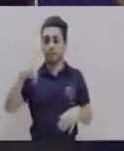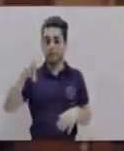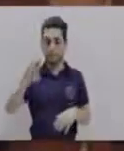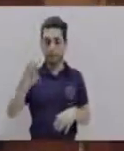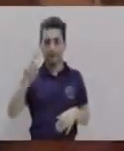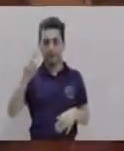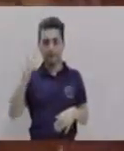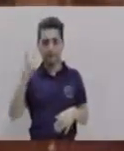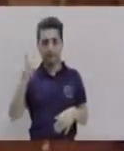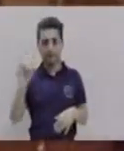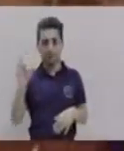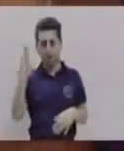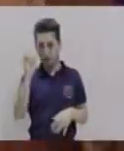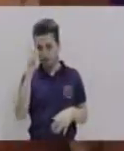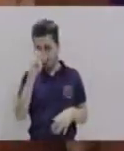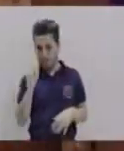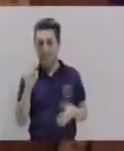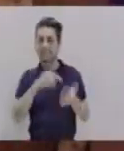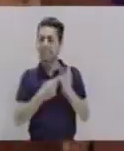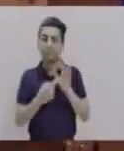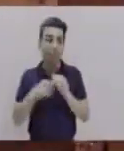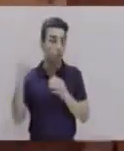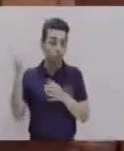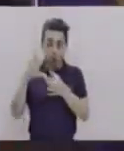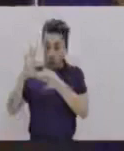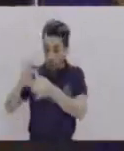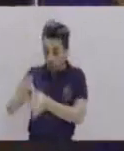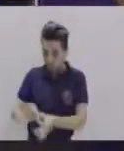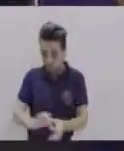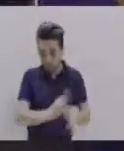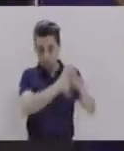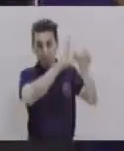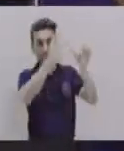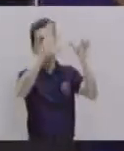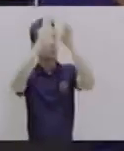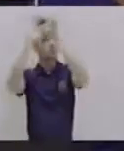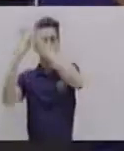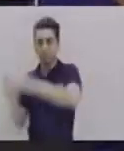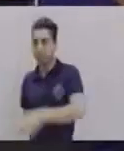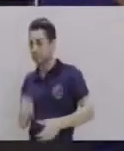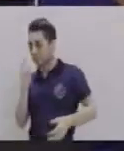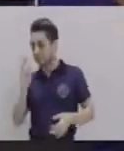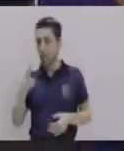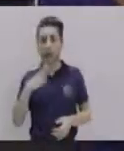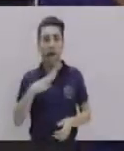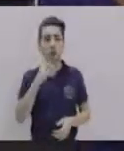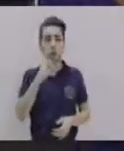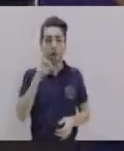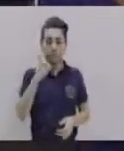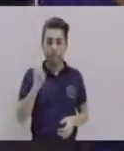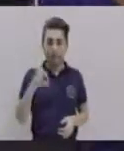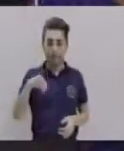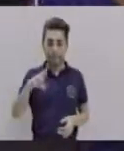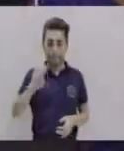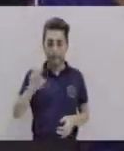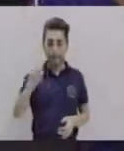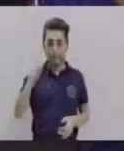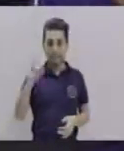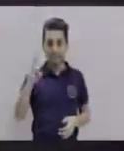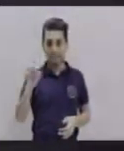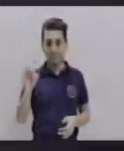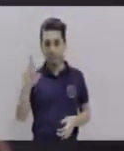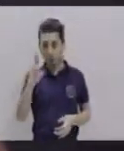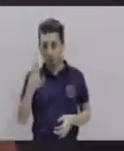depredadores. Significa que en todas las cadenas alimenticias siempre va a haber un depredador, que el que se va a